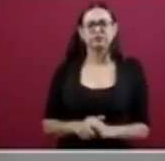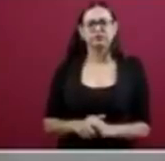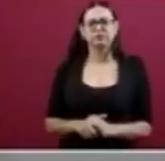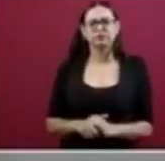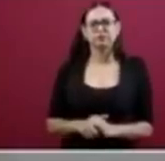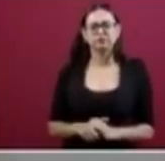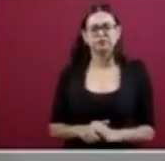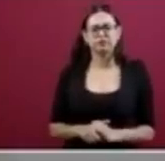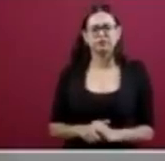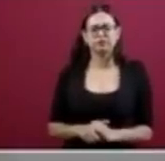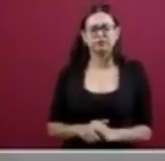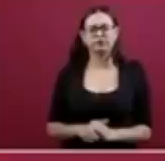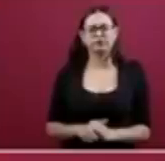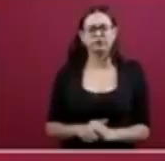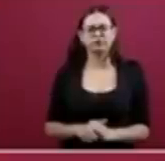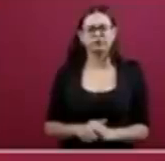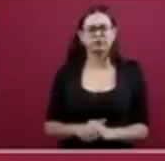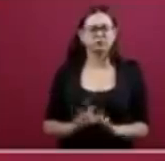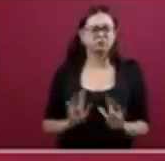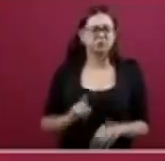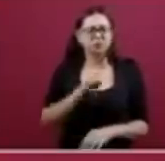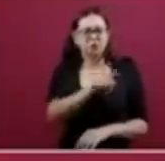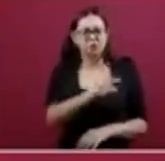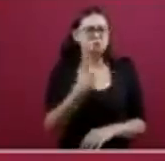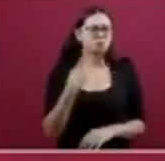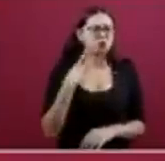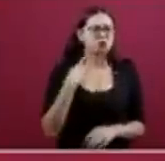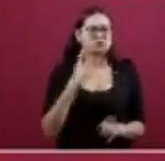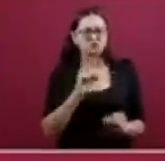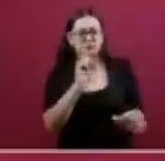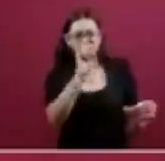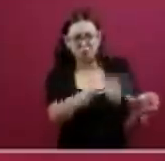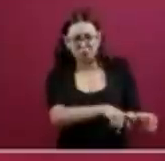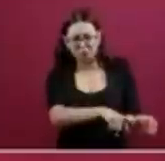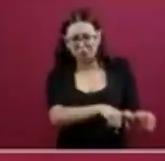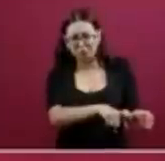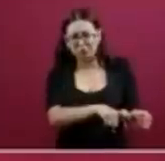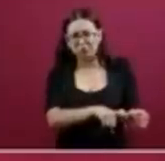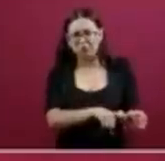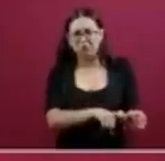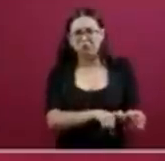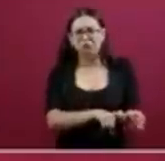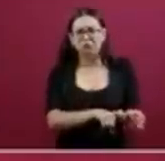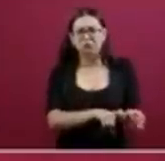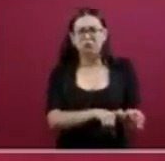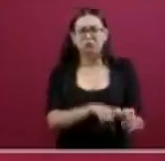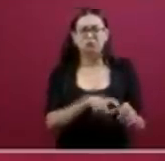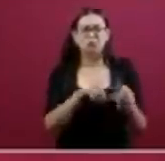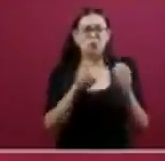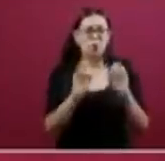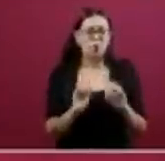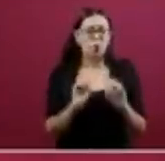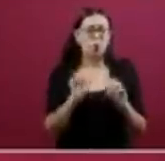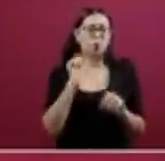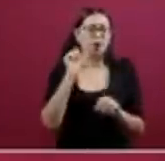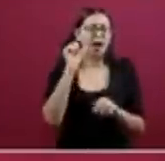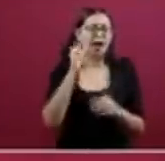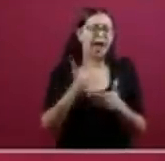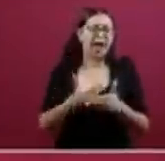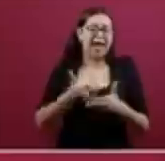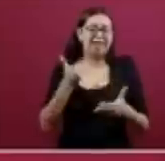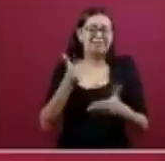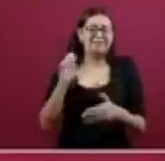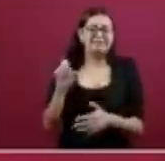afiliación política o si trabajaron en